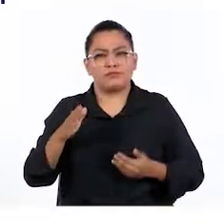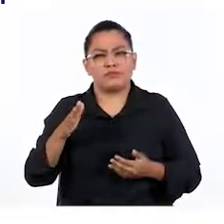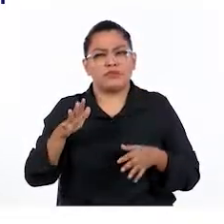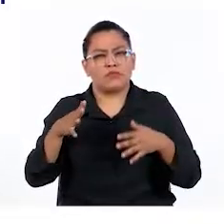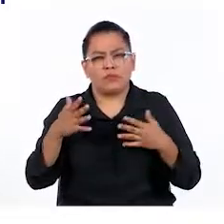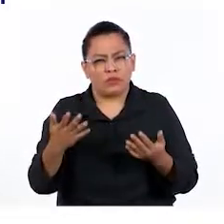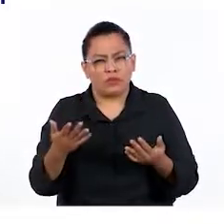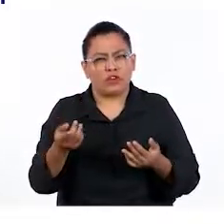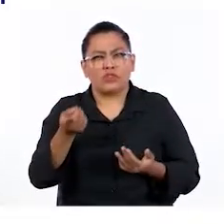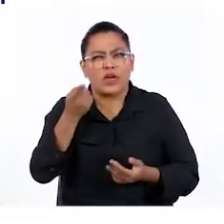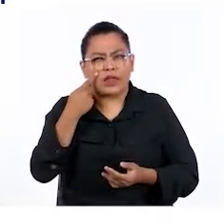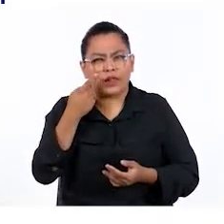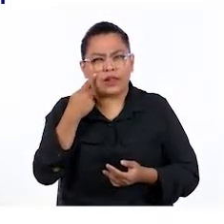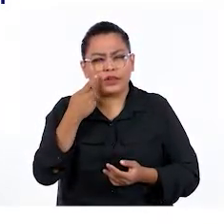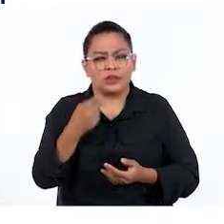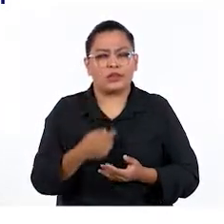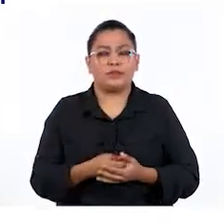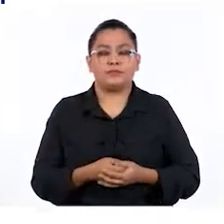y de dónde proviene?